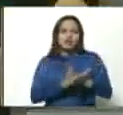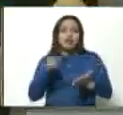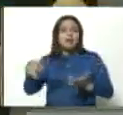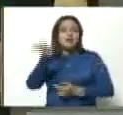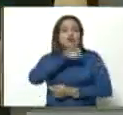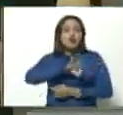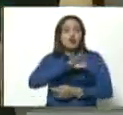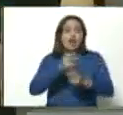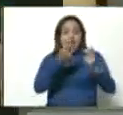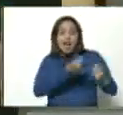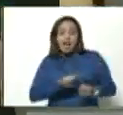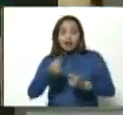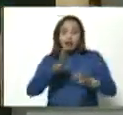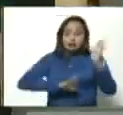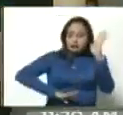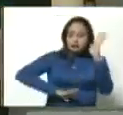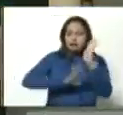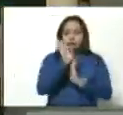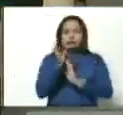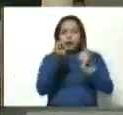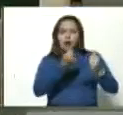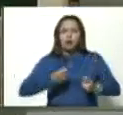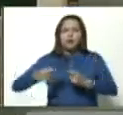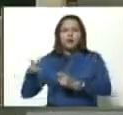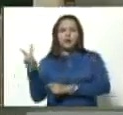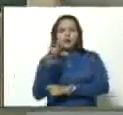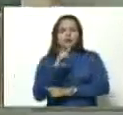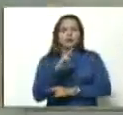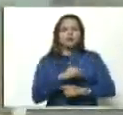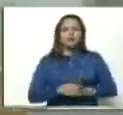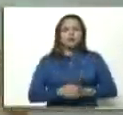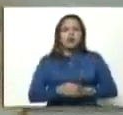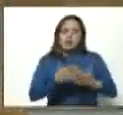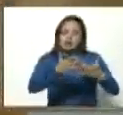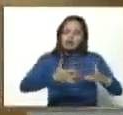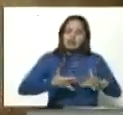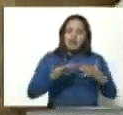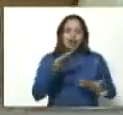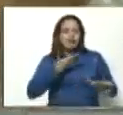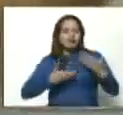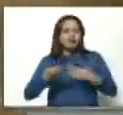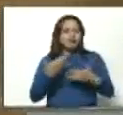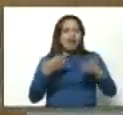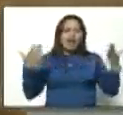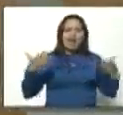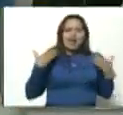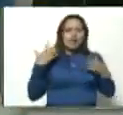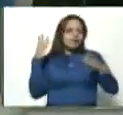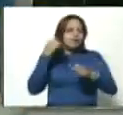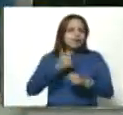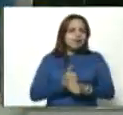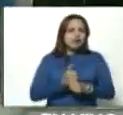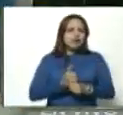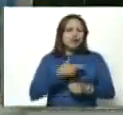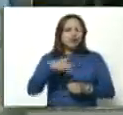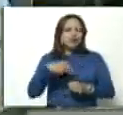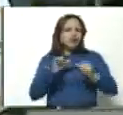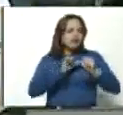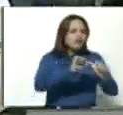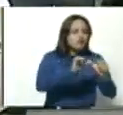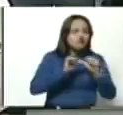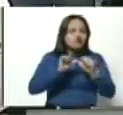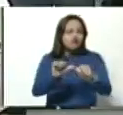económico, arranca el crecimiento económico de Venezuela. Bueno, imbuidos con ese espíritu de optimismo, de esperanza, nosotros seguimos